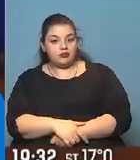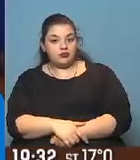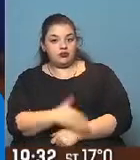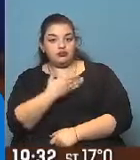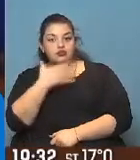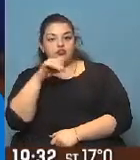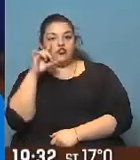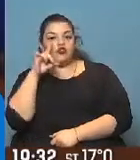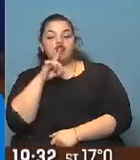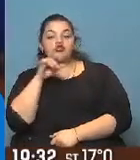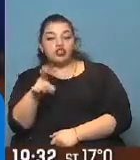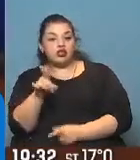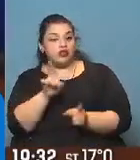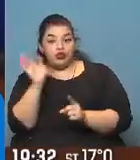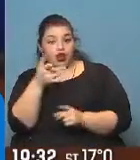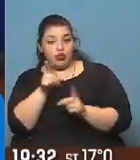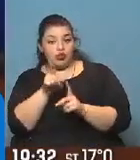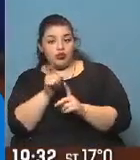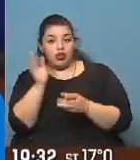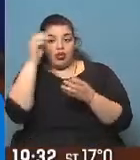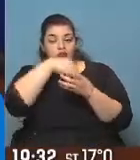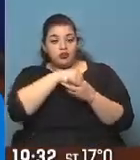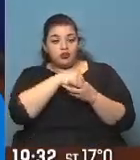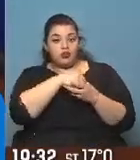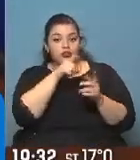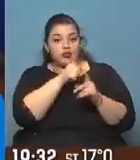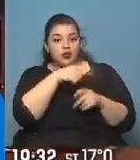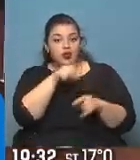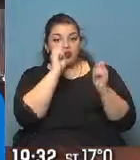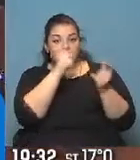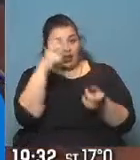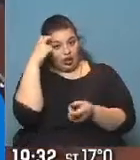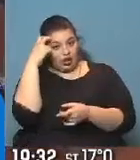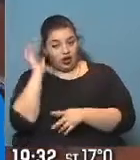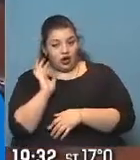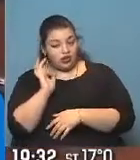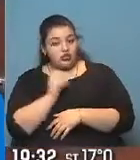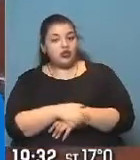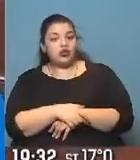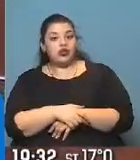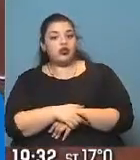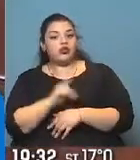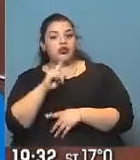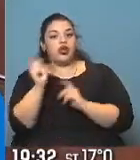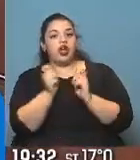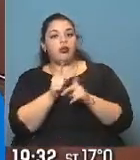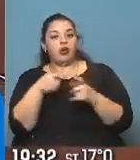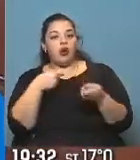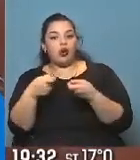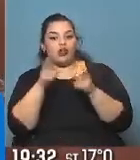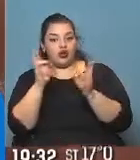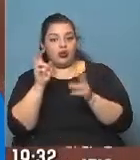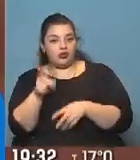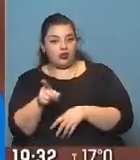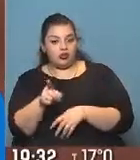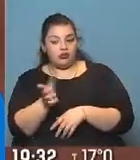está yendo entero en el presupuesto que el gobierno está mandando al congreso no al recorte de las jubilaciones docentes no